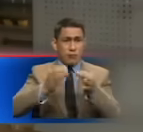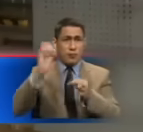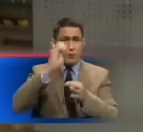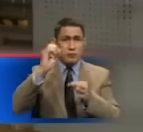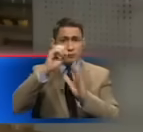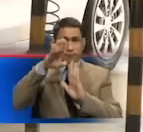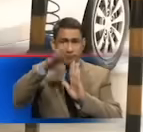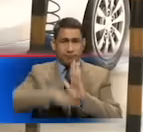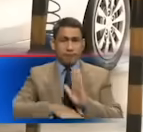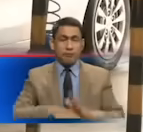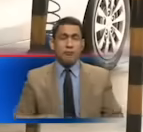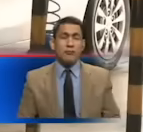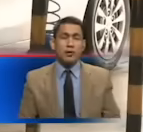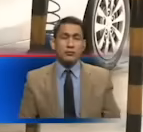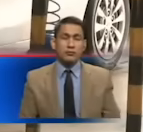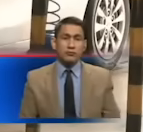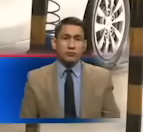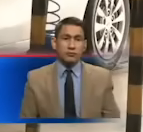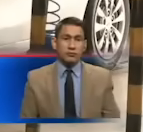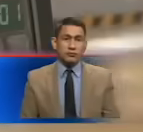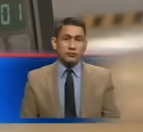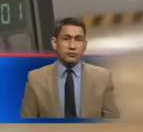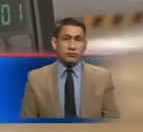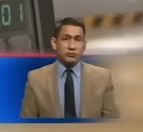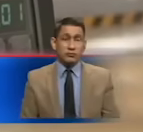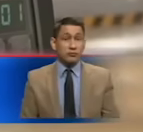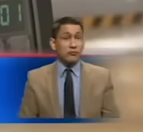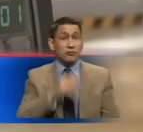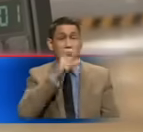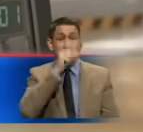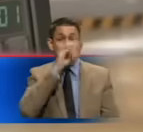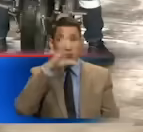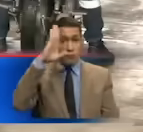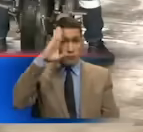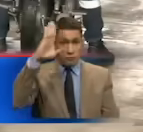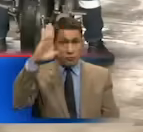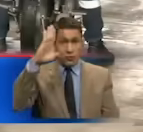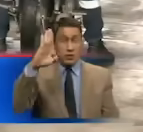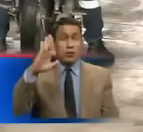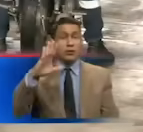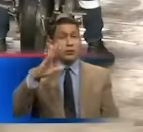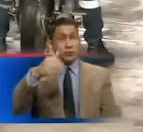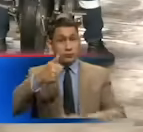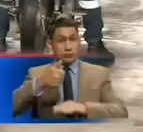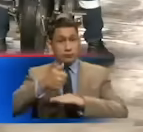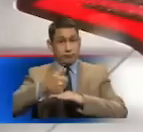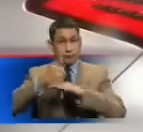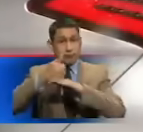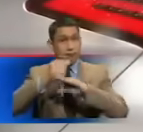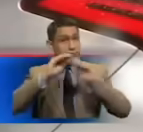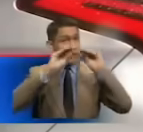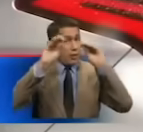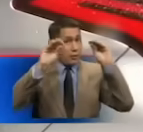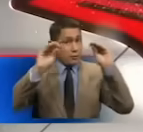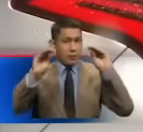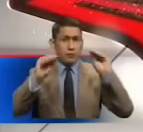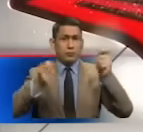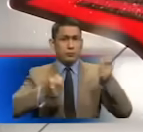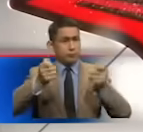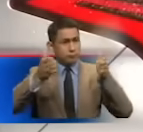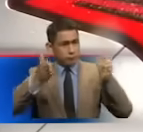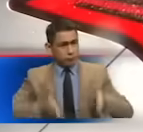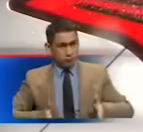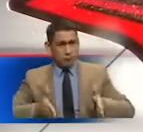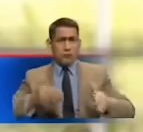el 10% de descuento. Las autoridades de tránsito de la urbe exhortan a la ciudadanía para acudir a los centros de revisión